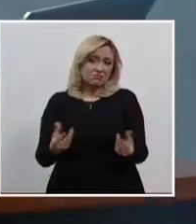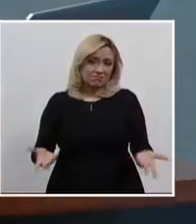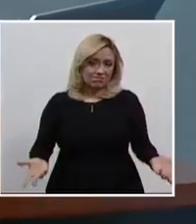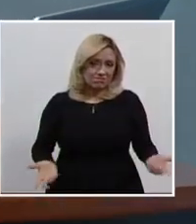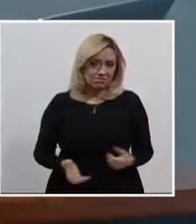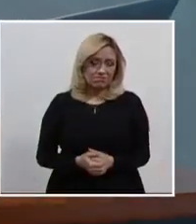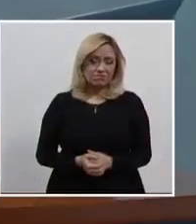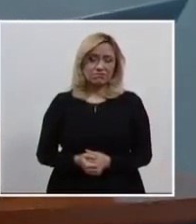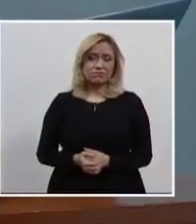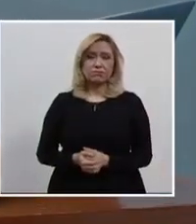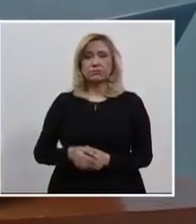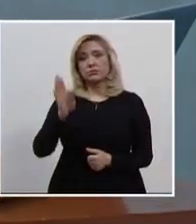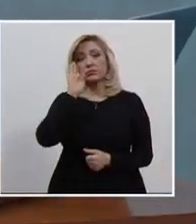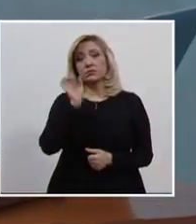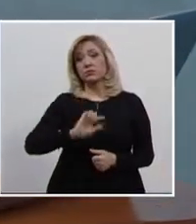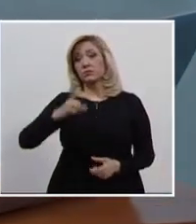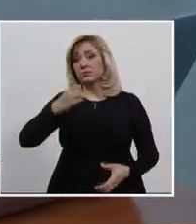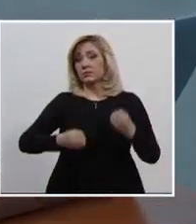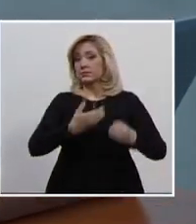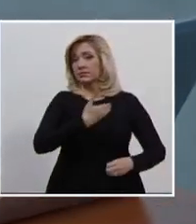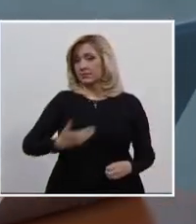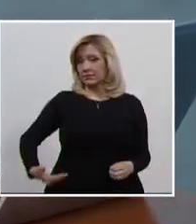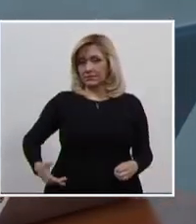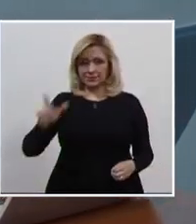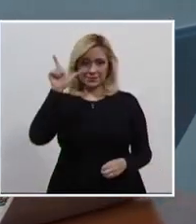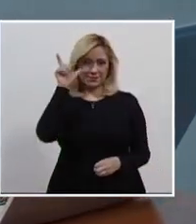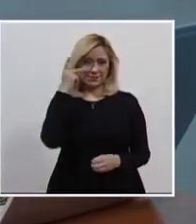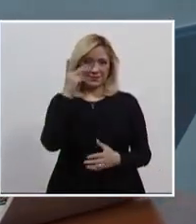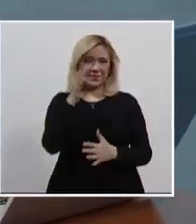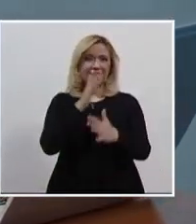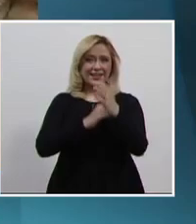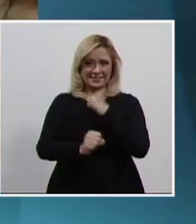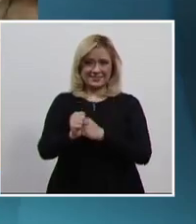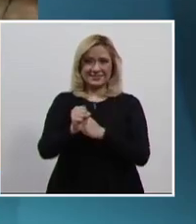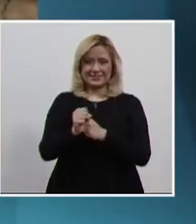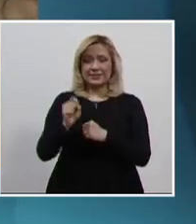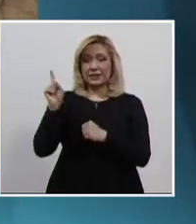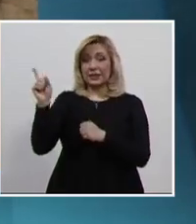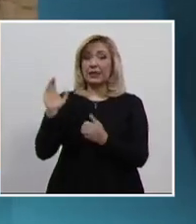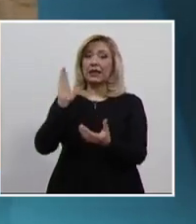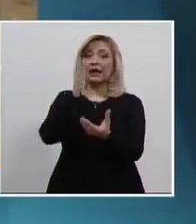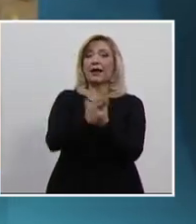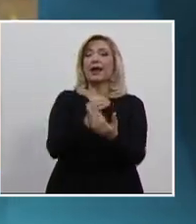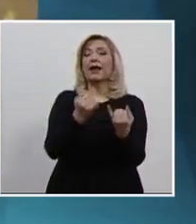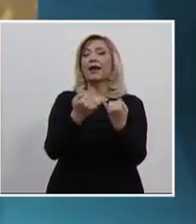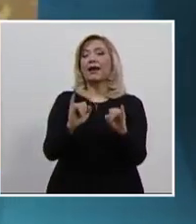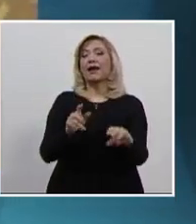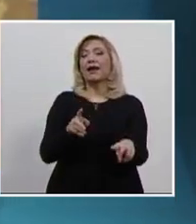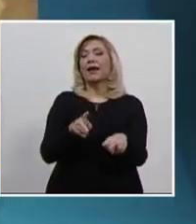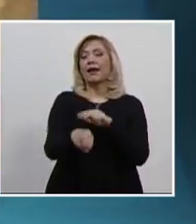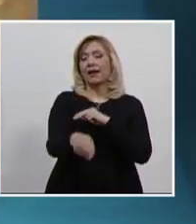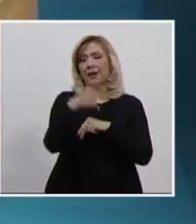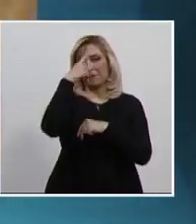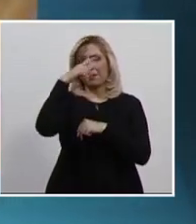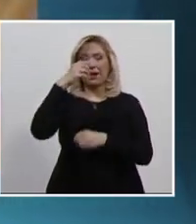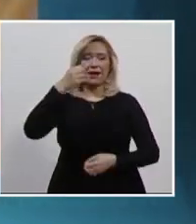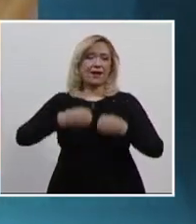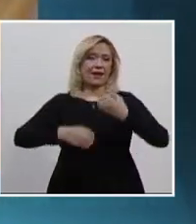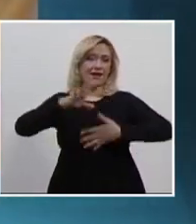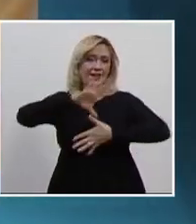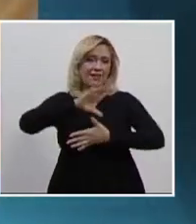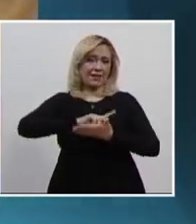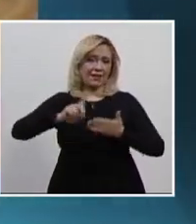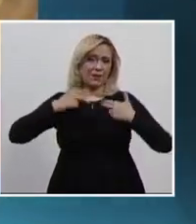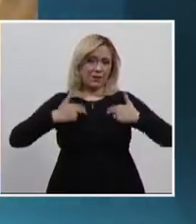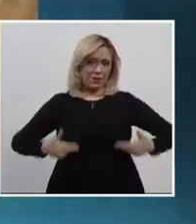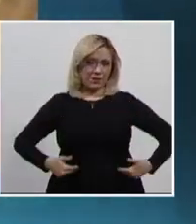La ministra Norma Lucía Piña Hernández asistió a la inauguración del Año Judicial 2024 de la Corte Interamericana de Derechos Humanos, una